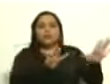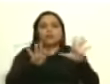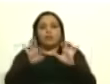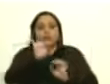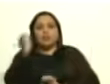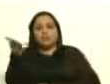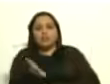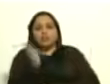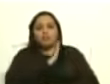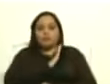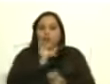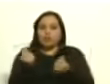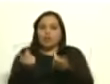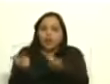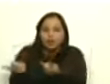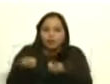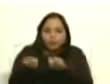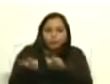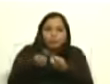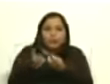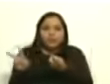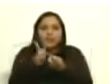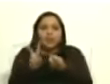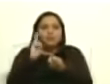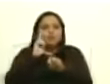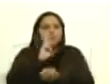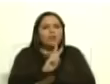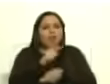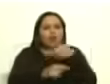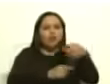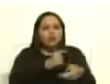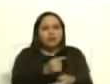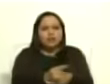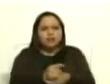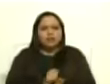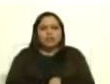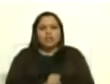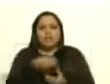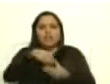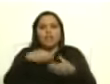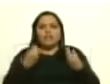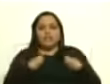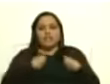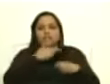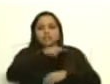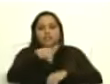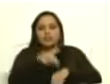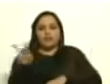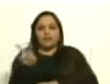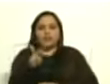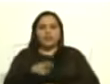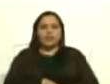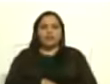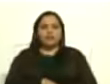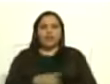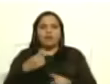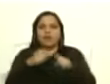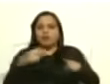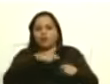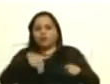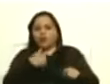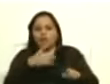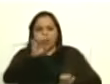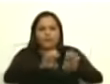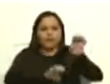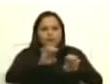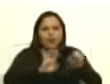de sus ingresos, imagínense la repercusión que ha podido tener en la vida nacional. Pero cuando nosotros lo medimos a nivel